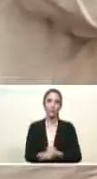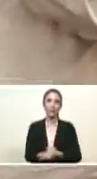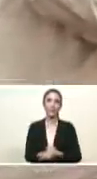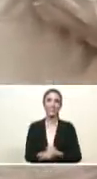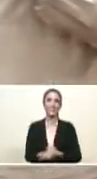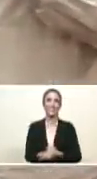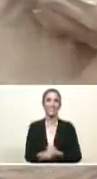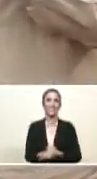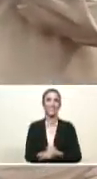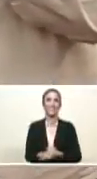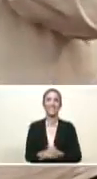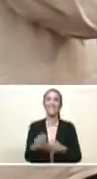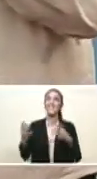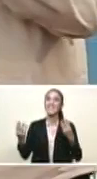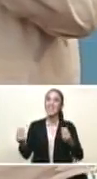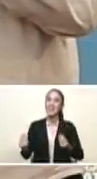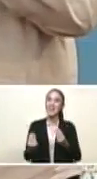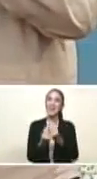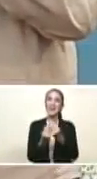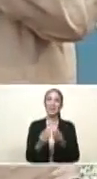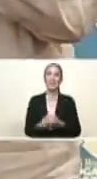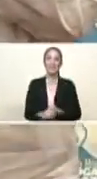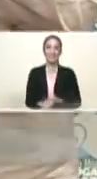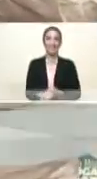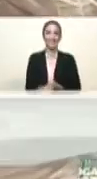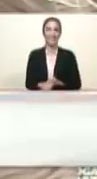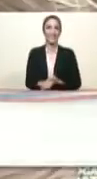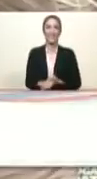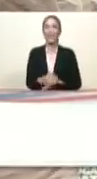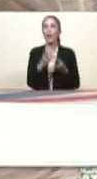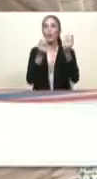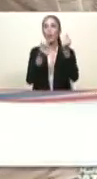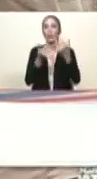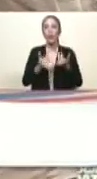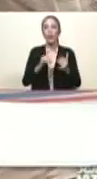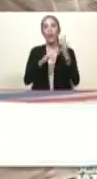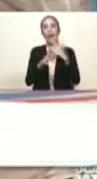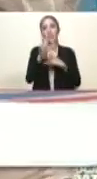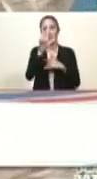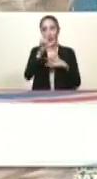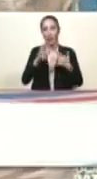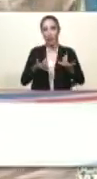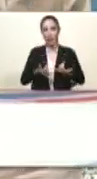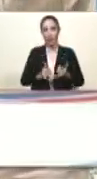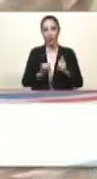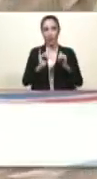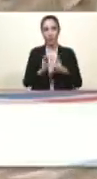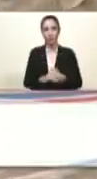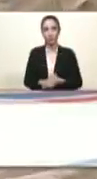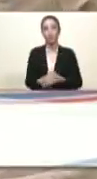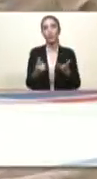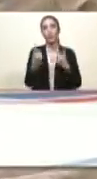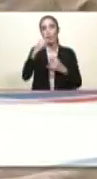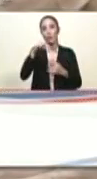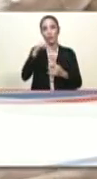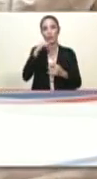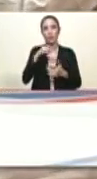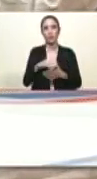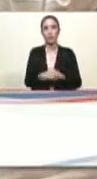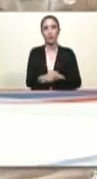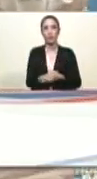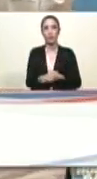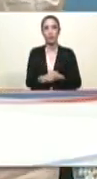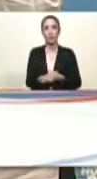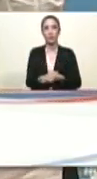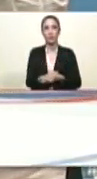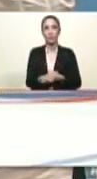Hogar de la Muchas patria. Gracias. ¿Cuántos hijos tienes tú? Tengo 3 niños. Tres y un niños. Nieto, la hija mayor ya me